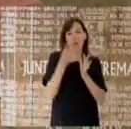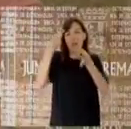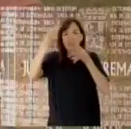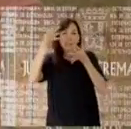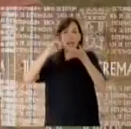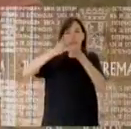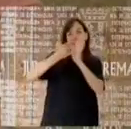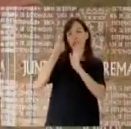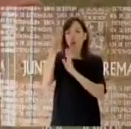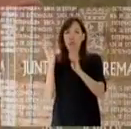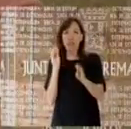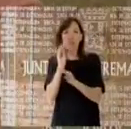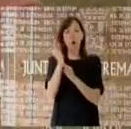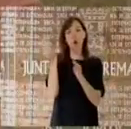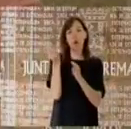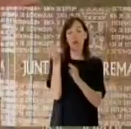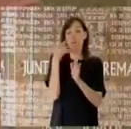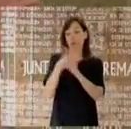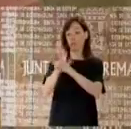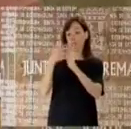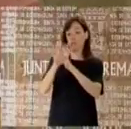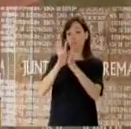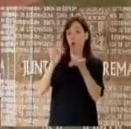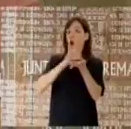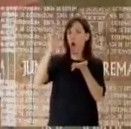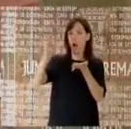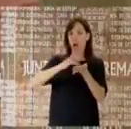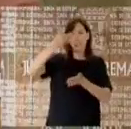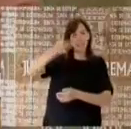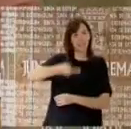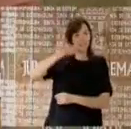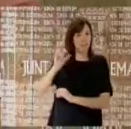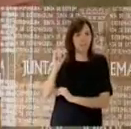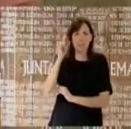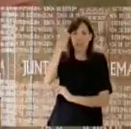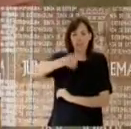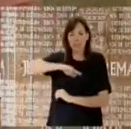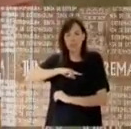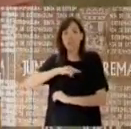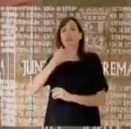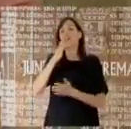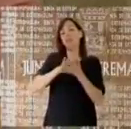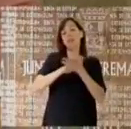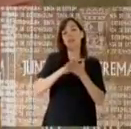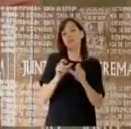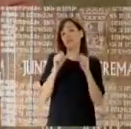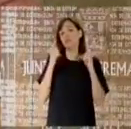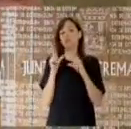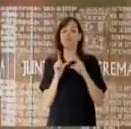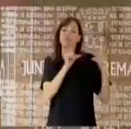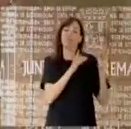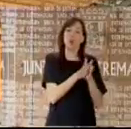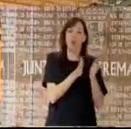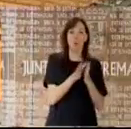técnicos como de financiación, y para poder explicar una agenda que es importantísima para nosotros, le paso la palabra a mi compañera, a la consejera García Bernal.